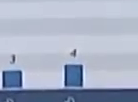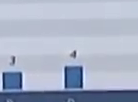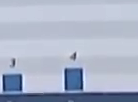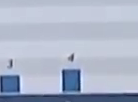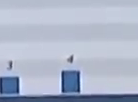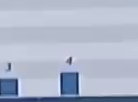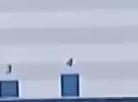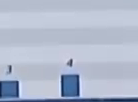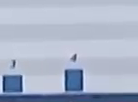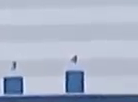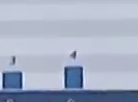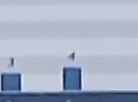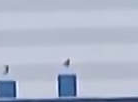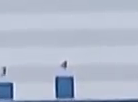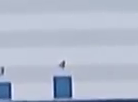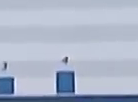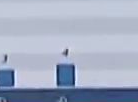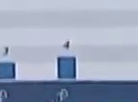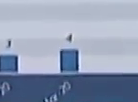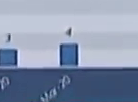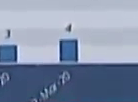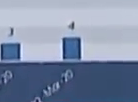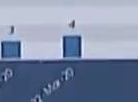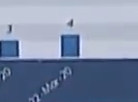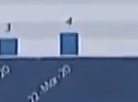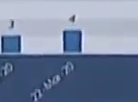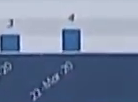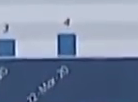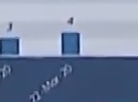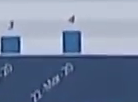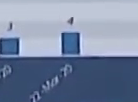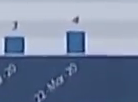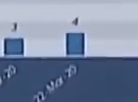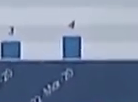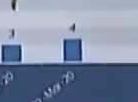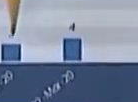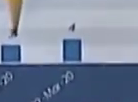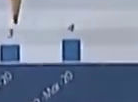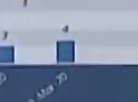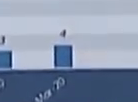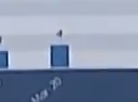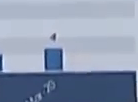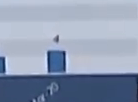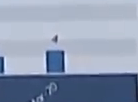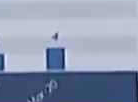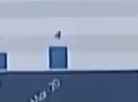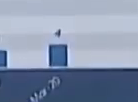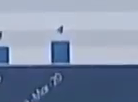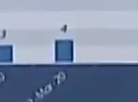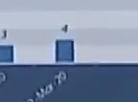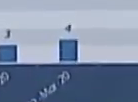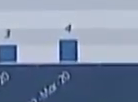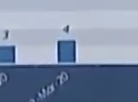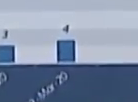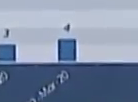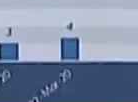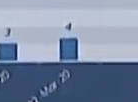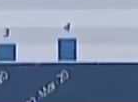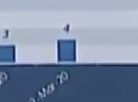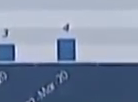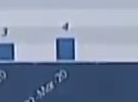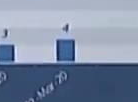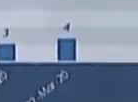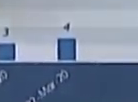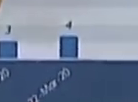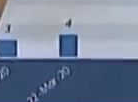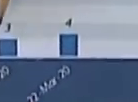también por el número que creció el número de despistaje. El sábado, ayer, ya en la noche, nos